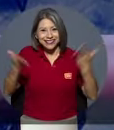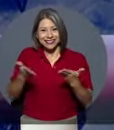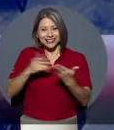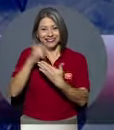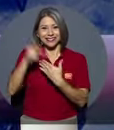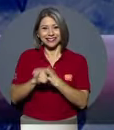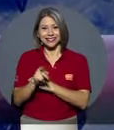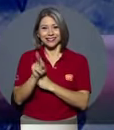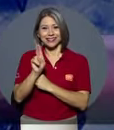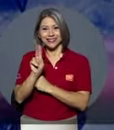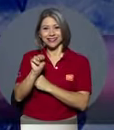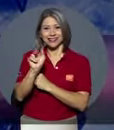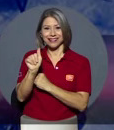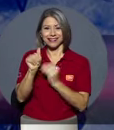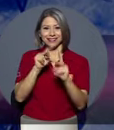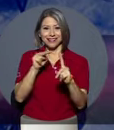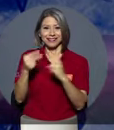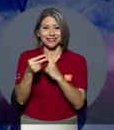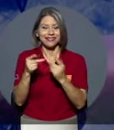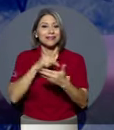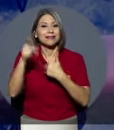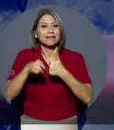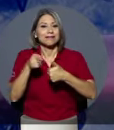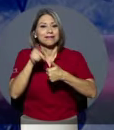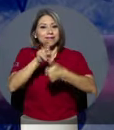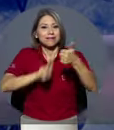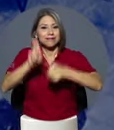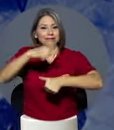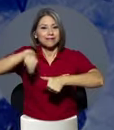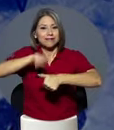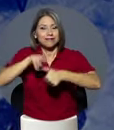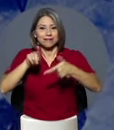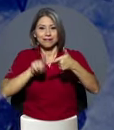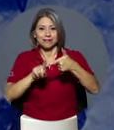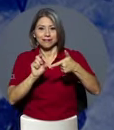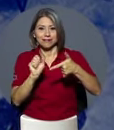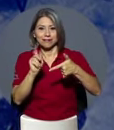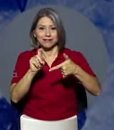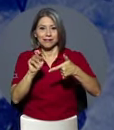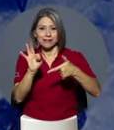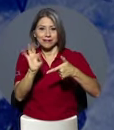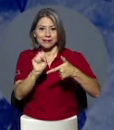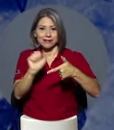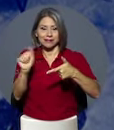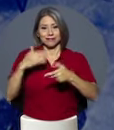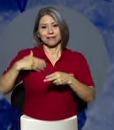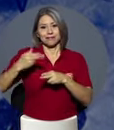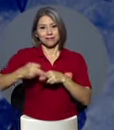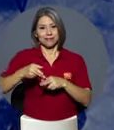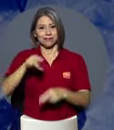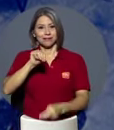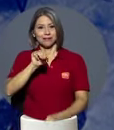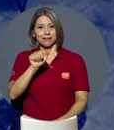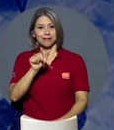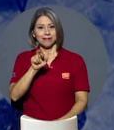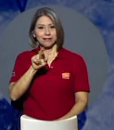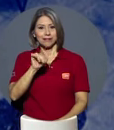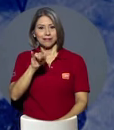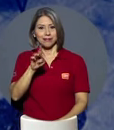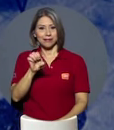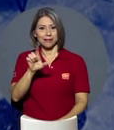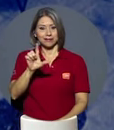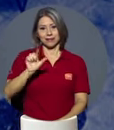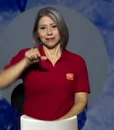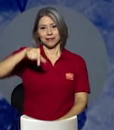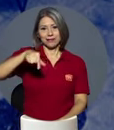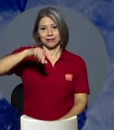Bienvenidos a una edición más de Una Mirada, el programa de la Universidad Nacional y del CINAR S.A. Mi nombre es Maribel Quiroz Jara y en esta